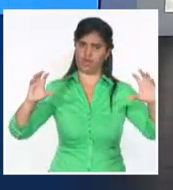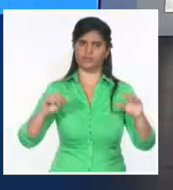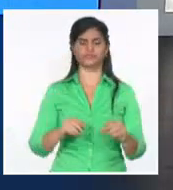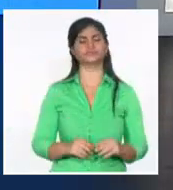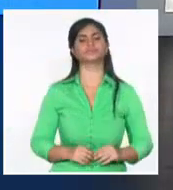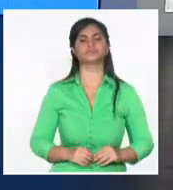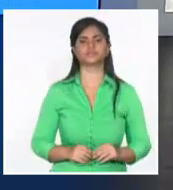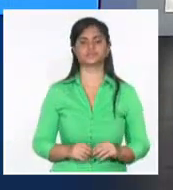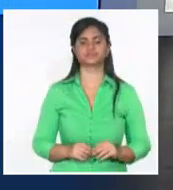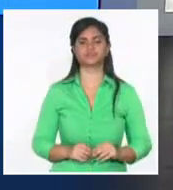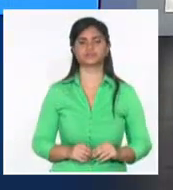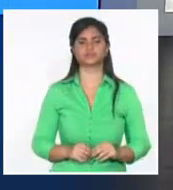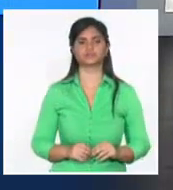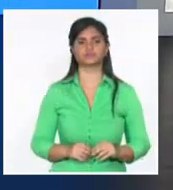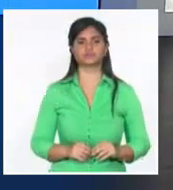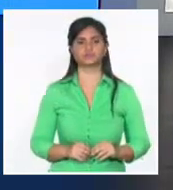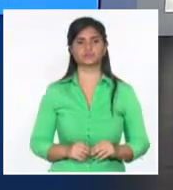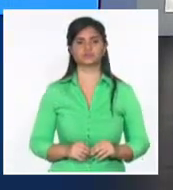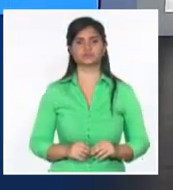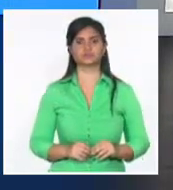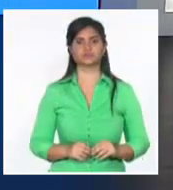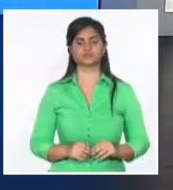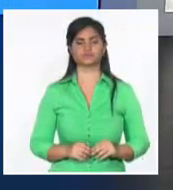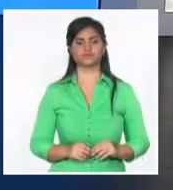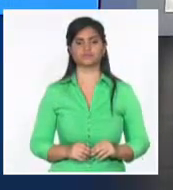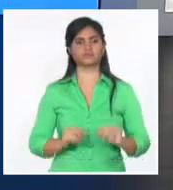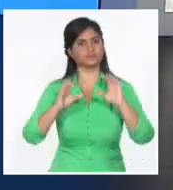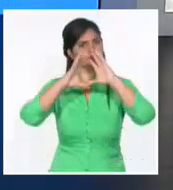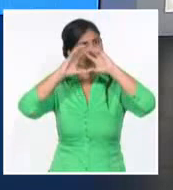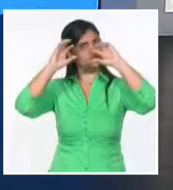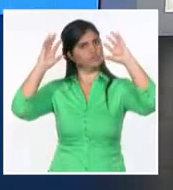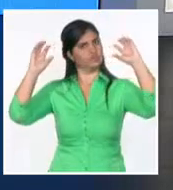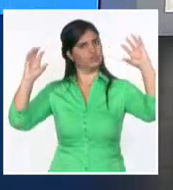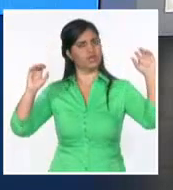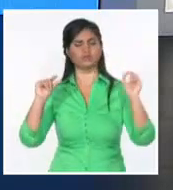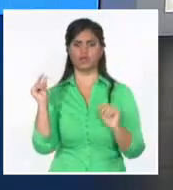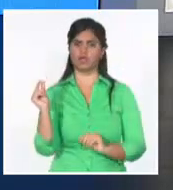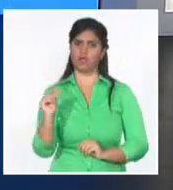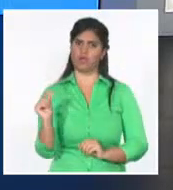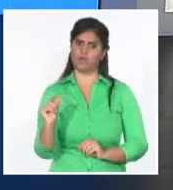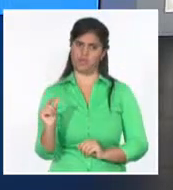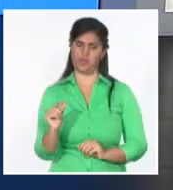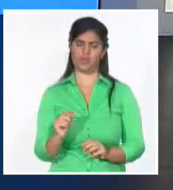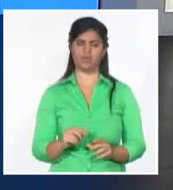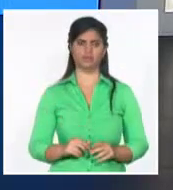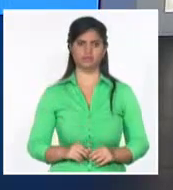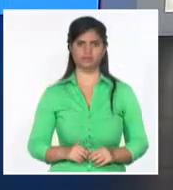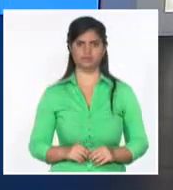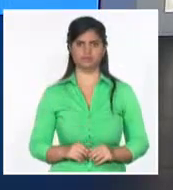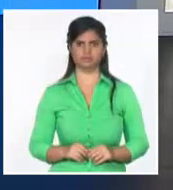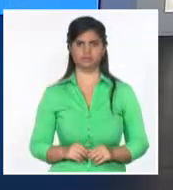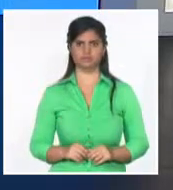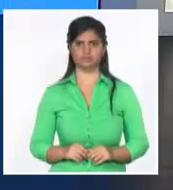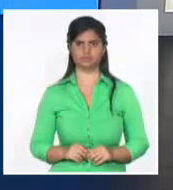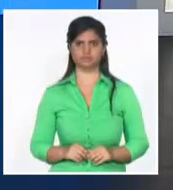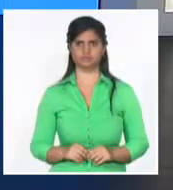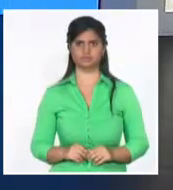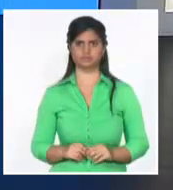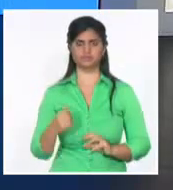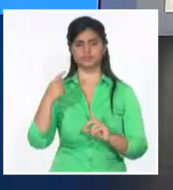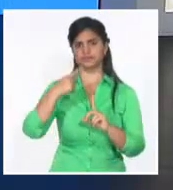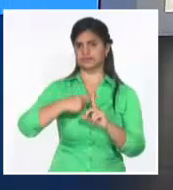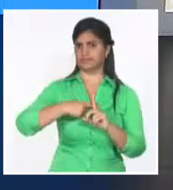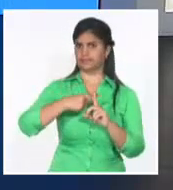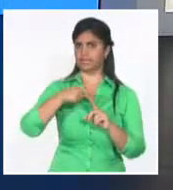nublado en horas de la noche, incluso con poca nubosidad hacia zonas del extremo occidental del país. En cuanto a los valores de temperatura, ya le decía que